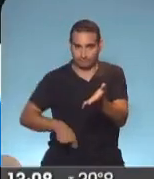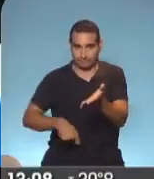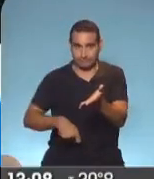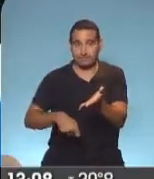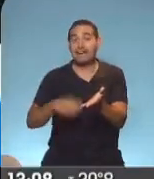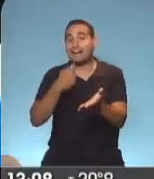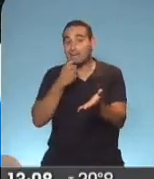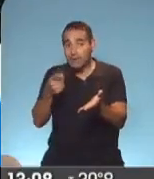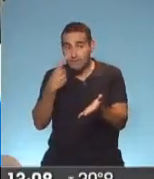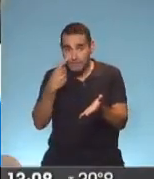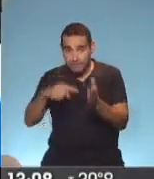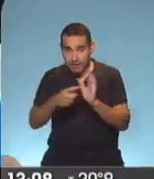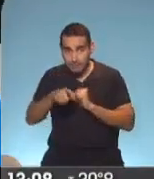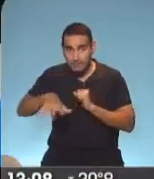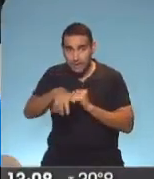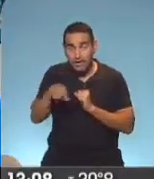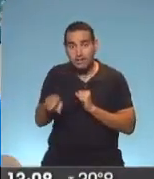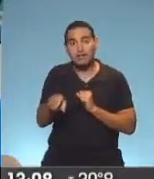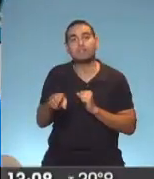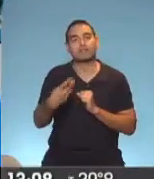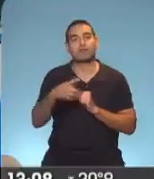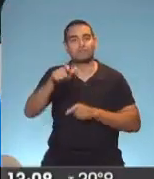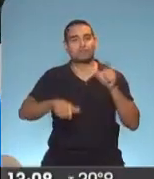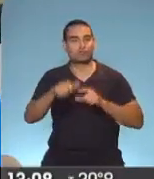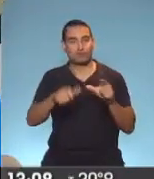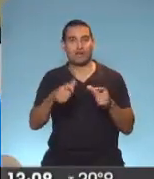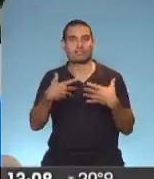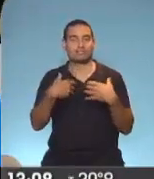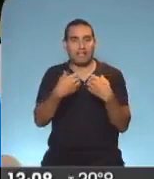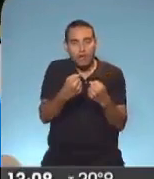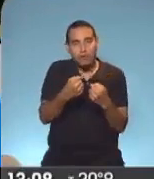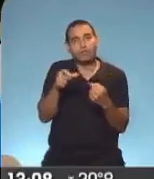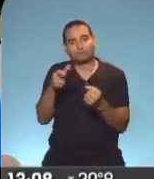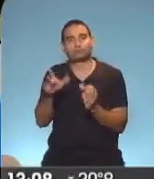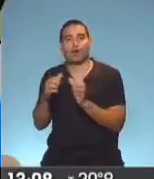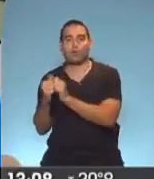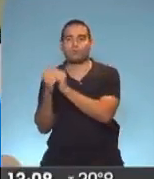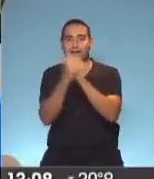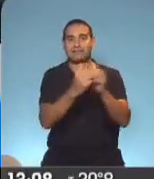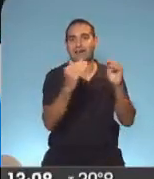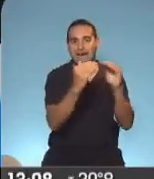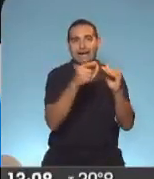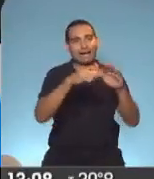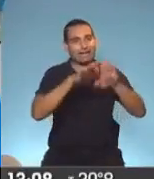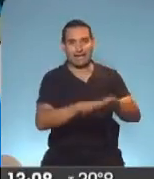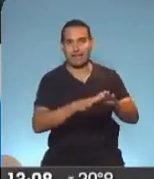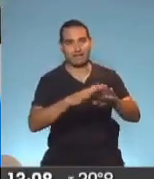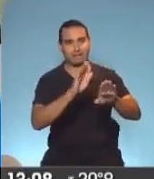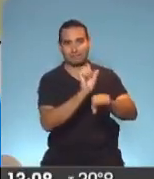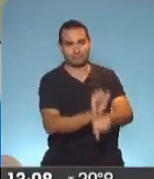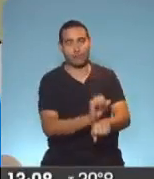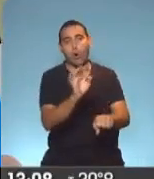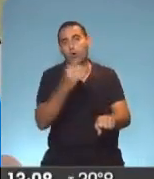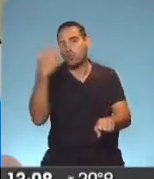si vive en Capital, el personal de salud la traslada hasta la casa y ahí puede hacer la cuarentena, o en un